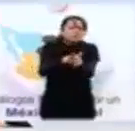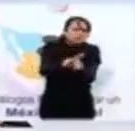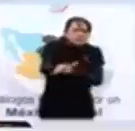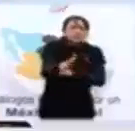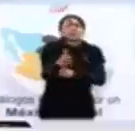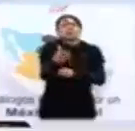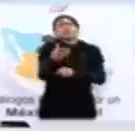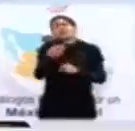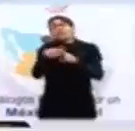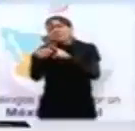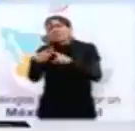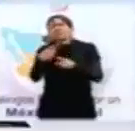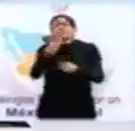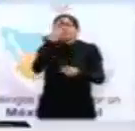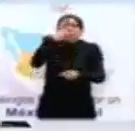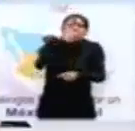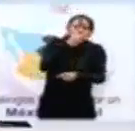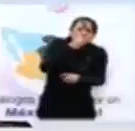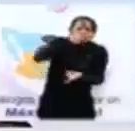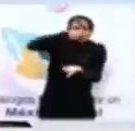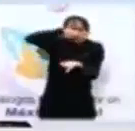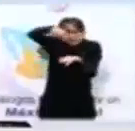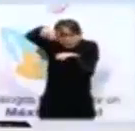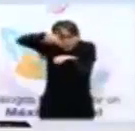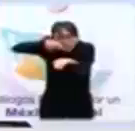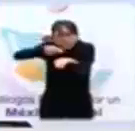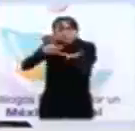de semillas, de productos, están en